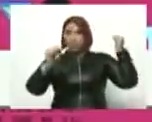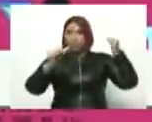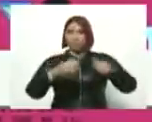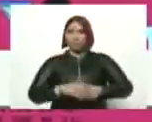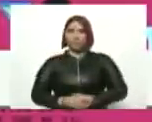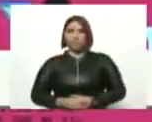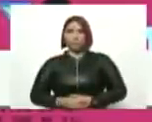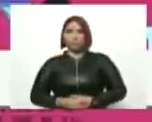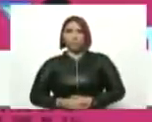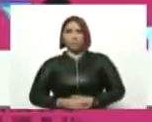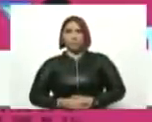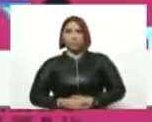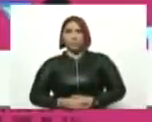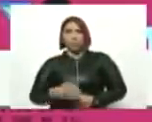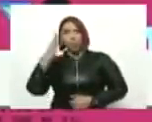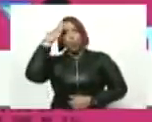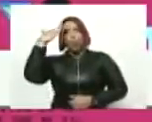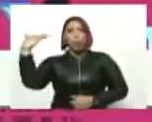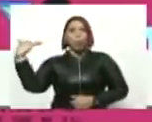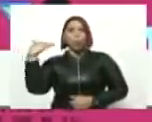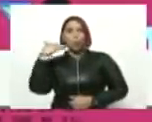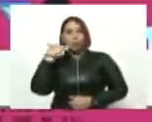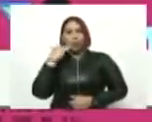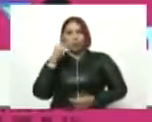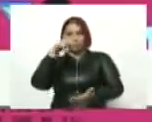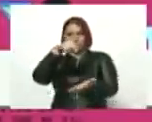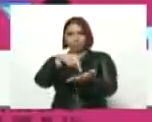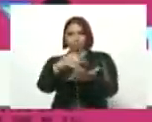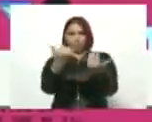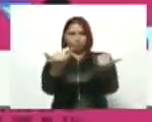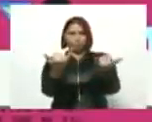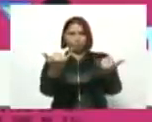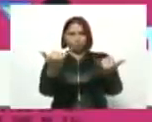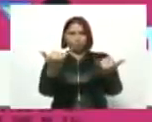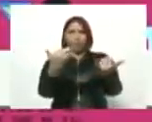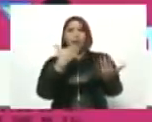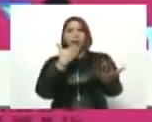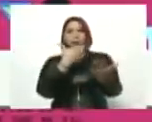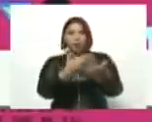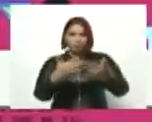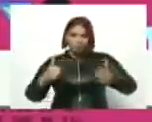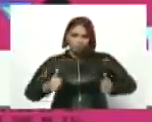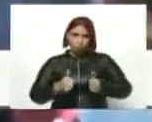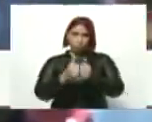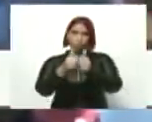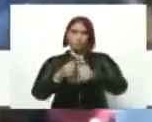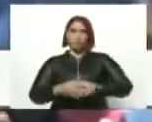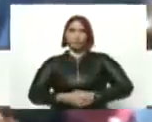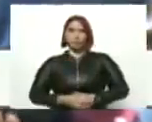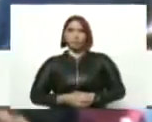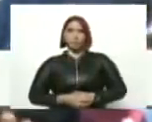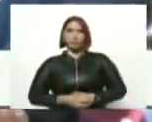Popular Democrática de Corea, presente aquí con nosotros, querido embajador. Gracias por estar acá.